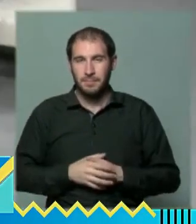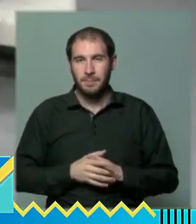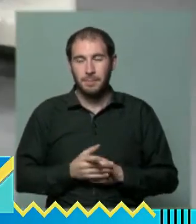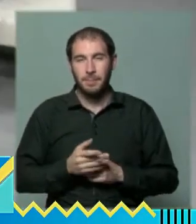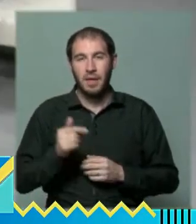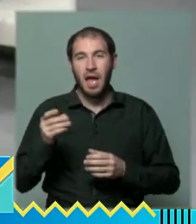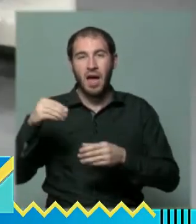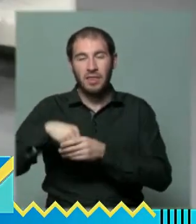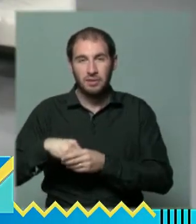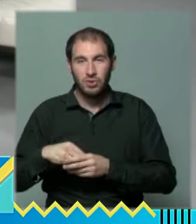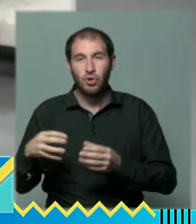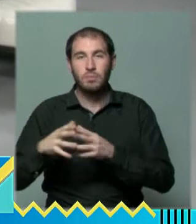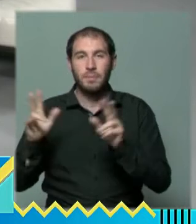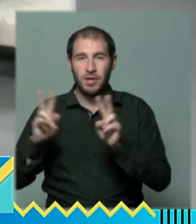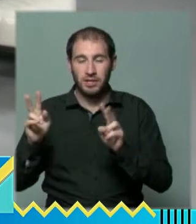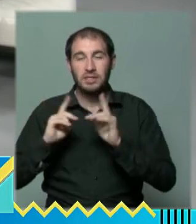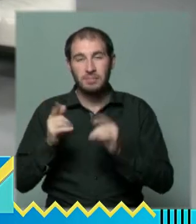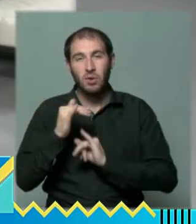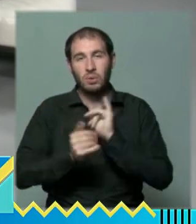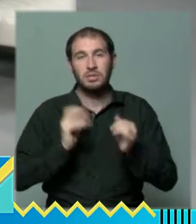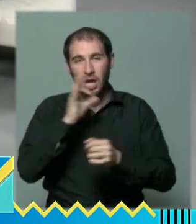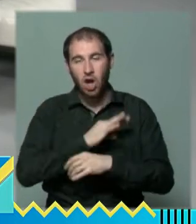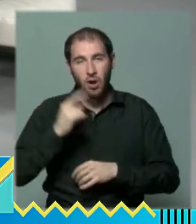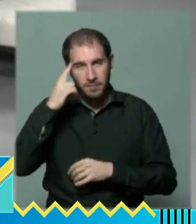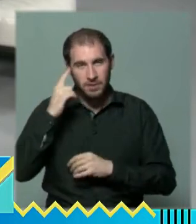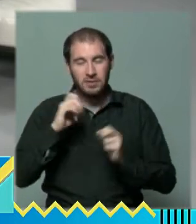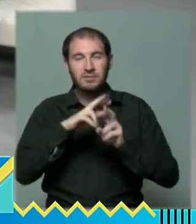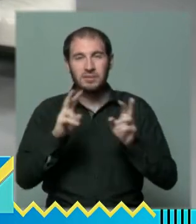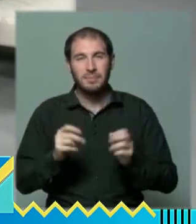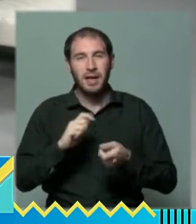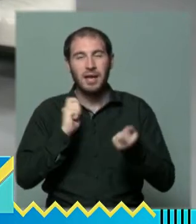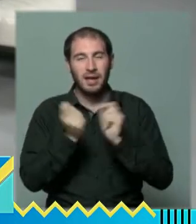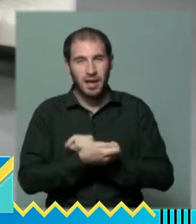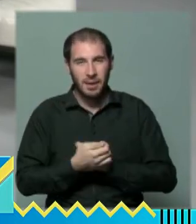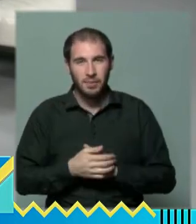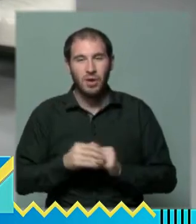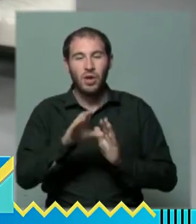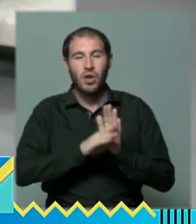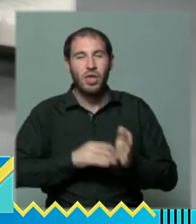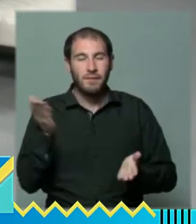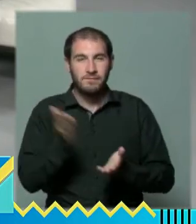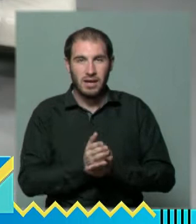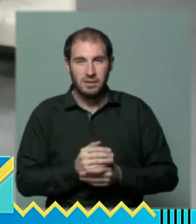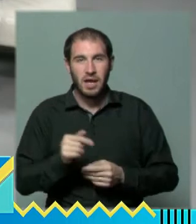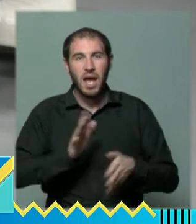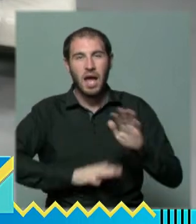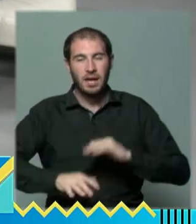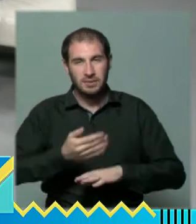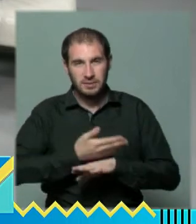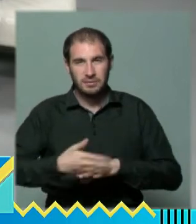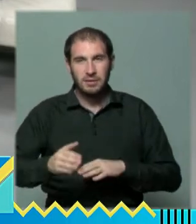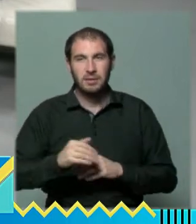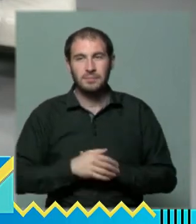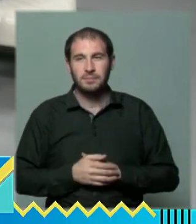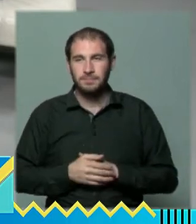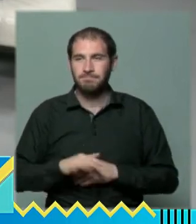responde al Partido Justicialista, y también mostrando su visión en cuanto a estas modificaciones que sufre el Código de Falta o que se están realizando justamente